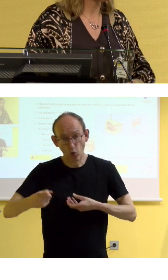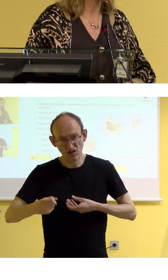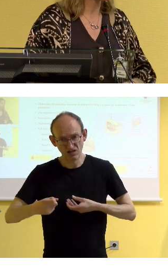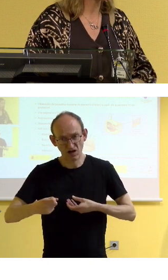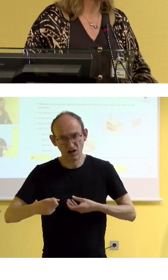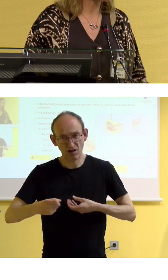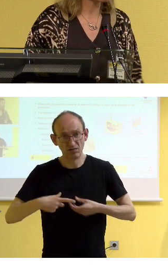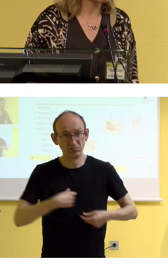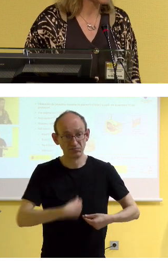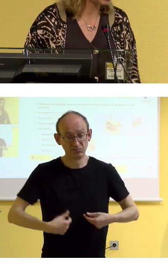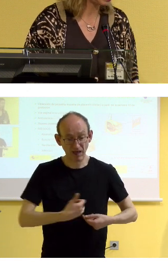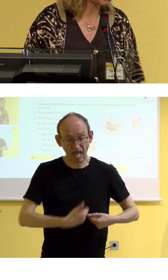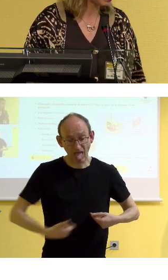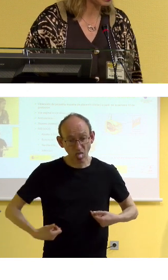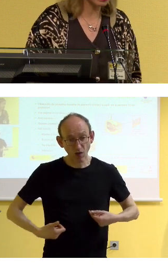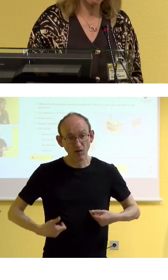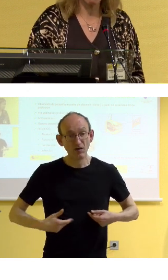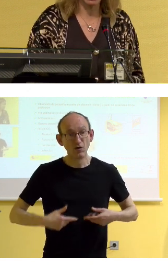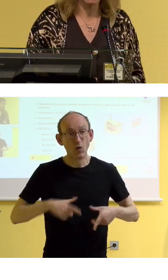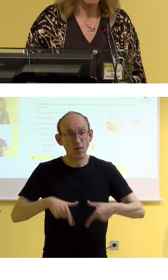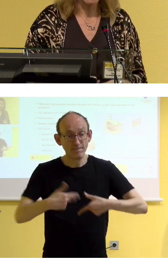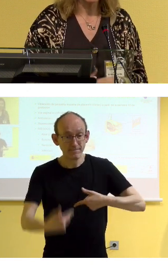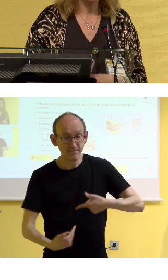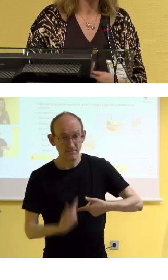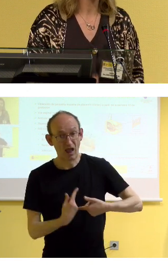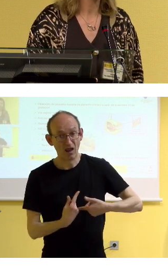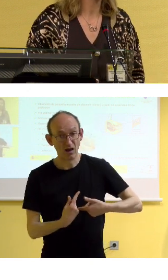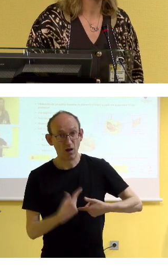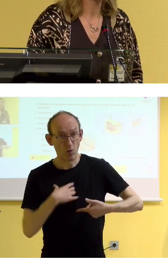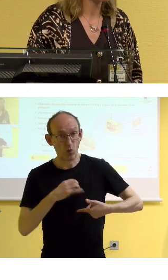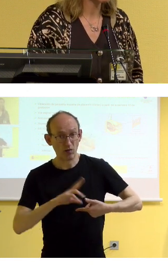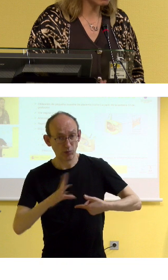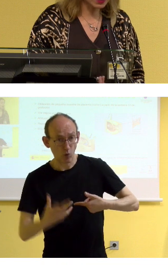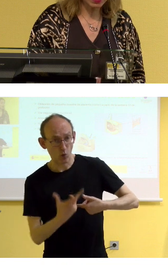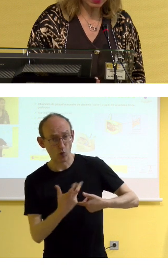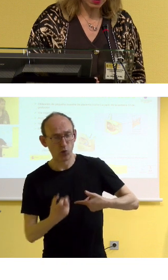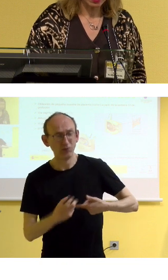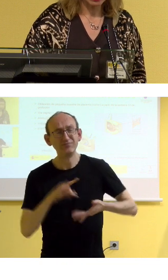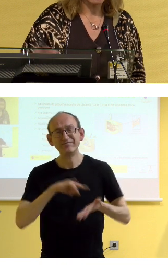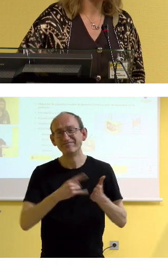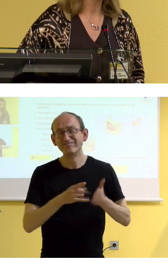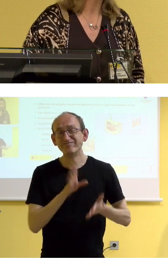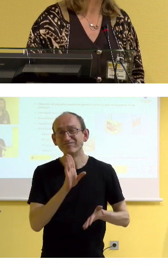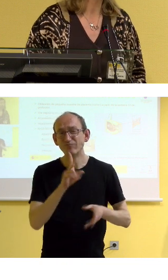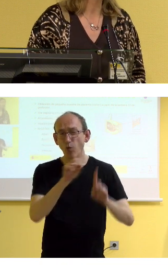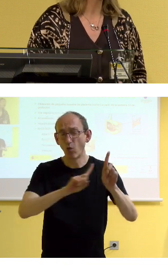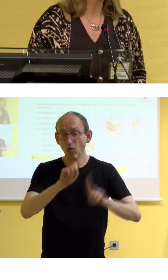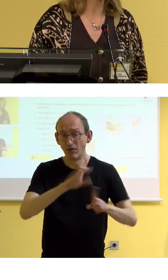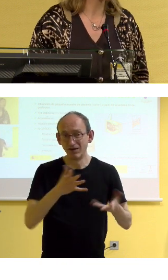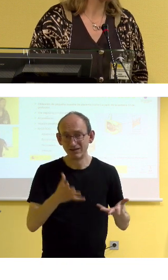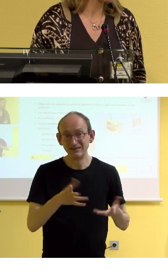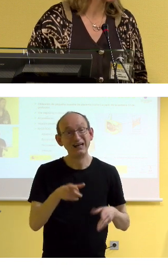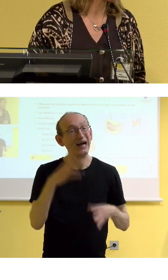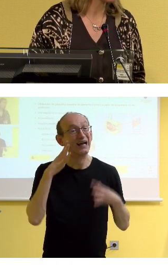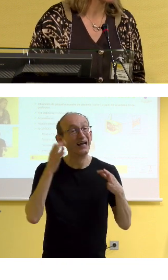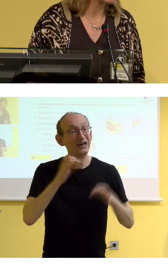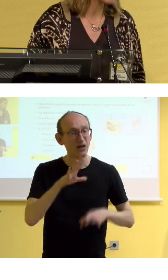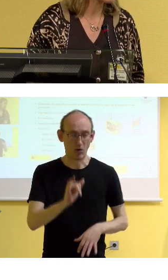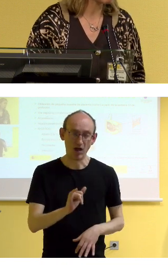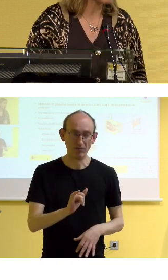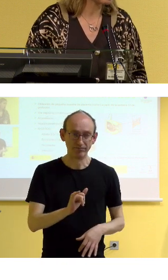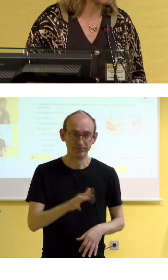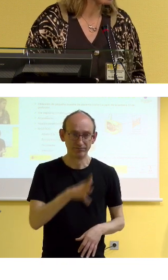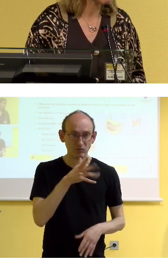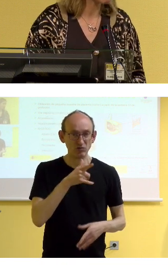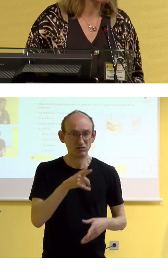del abdomen o a través de la vagina, ¿vale? Y el problema de estas técnicas es que tienen inherente un riesgo, por eso son